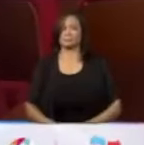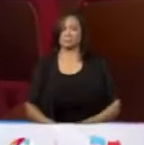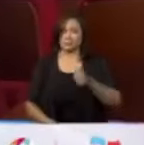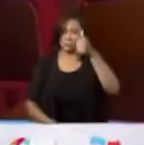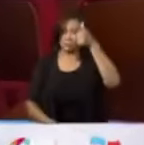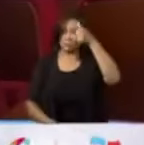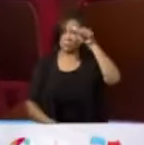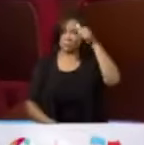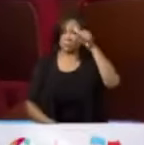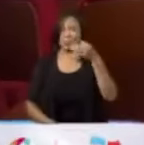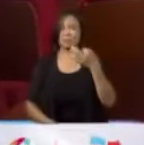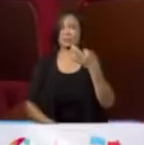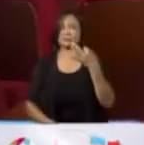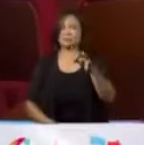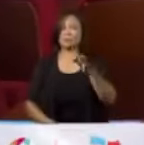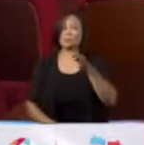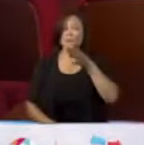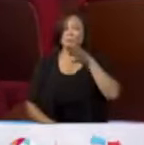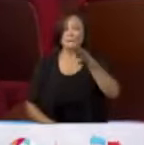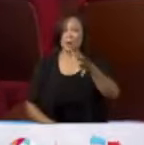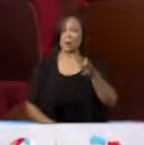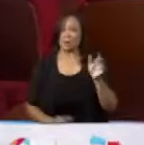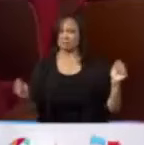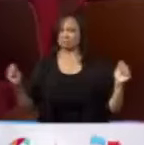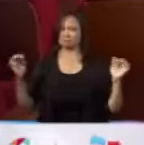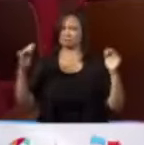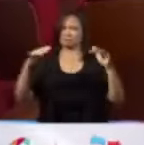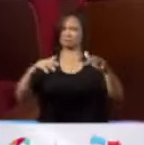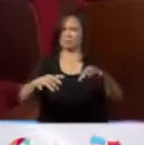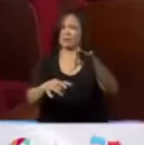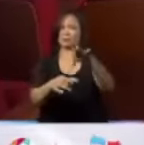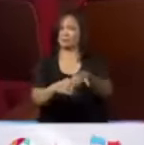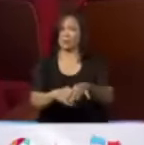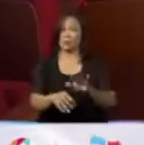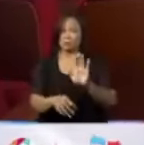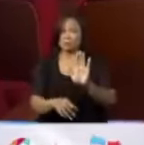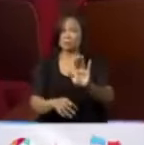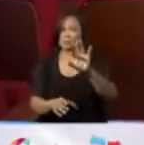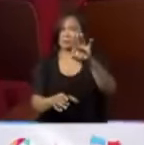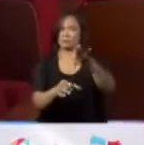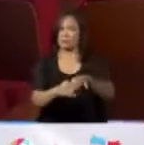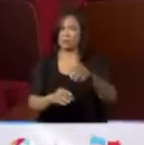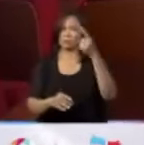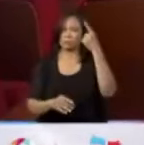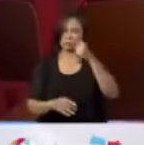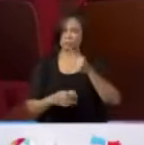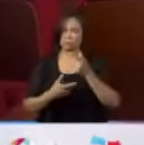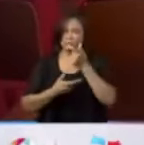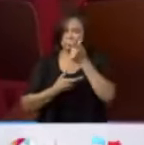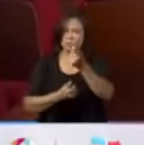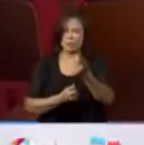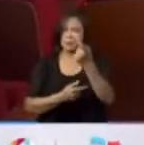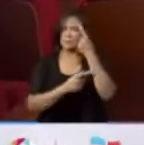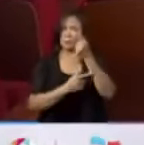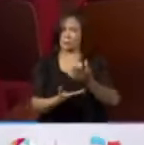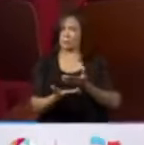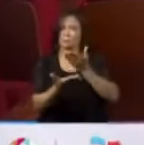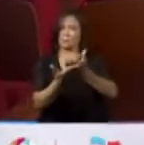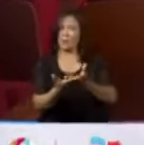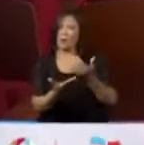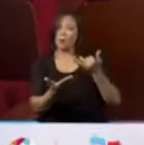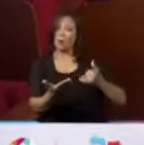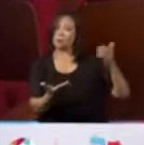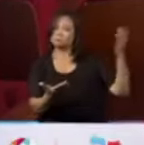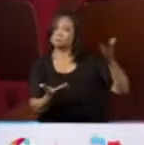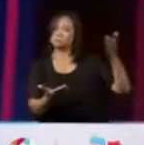Este domingo 19 de mayo, salgan a votar. Que su voto sea el reflejo de su interés por las propuestas que